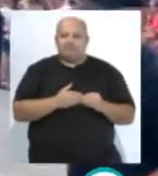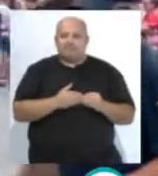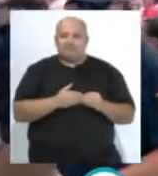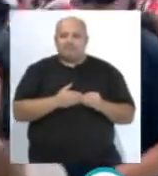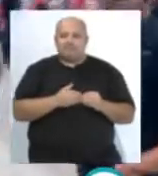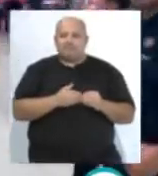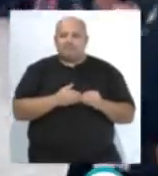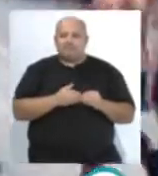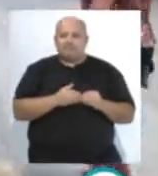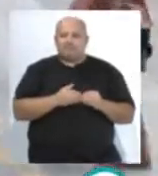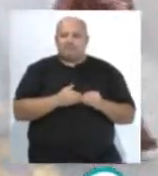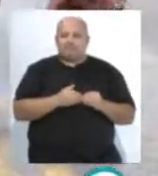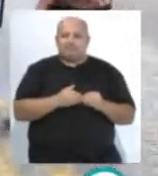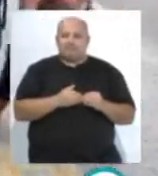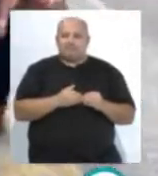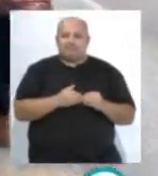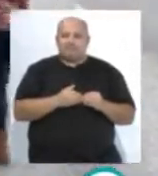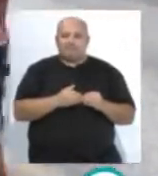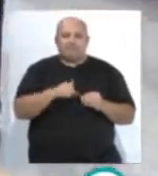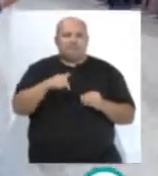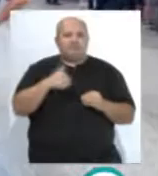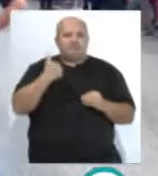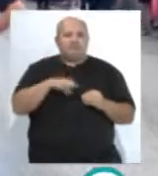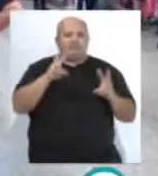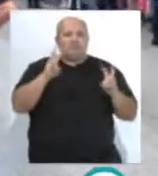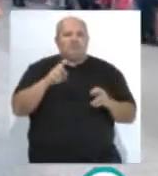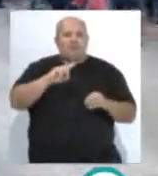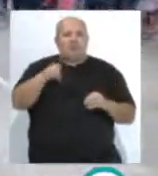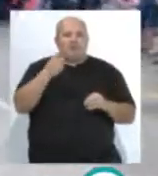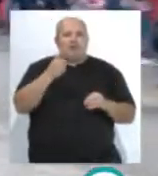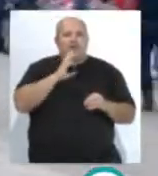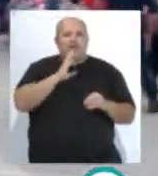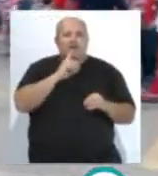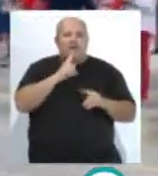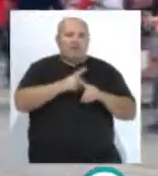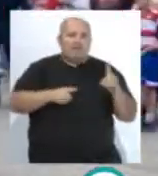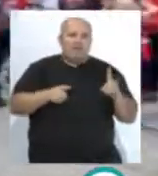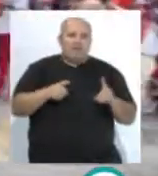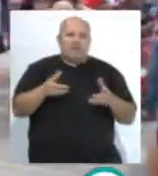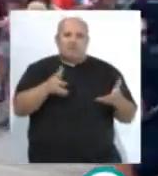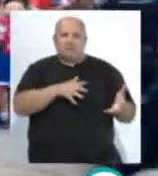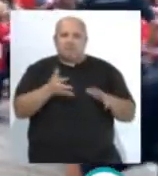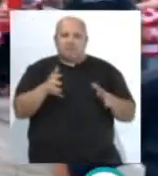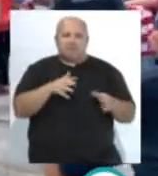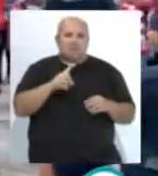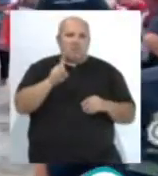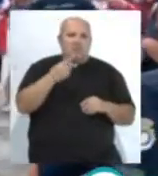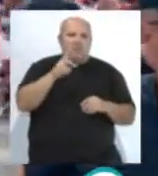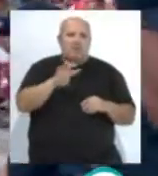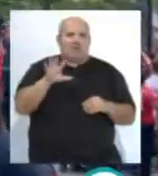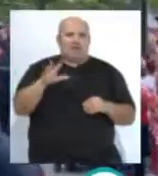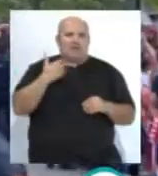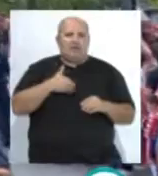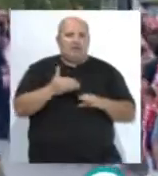público, estaban en el grupo de los del Cádiz también. Y aquí ya estamos una hora y media, hora